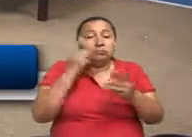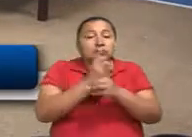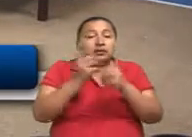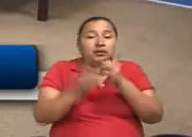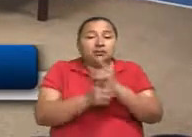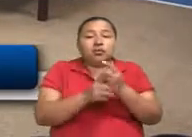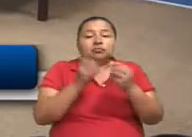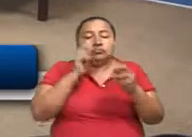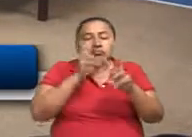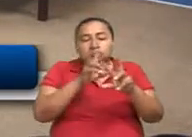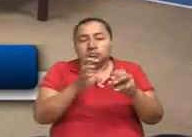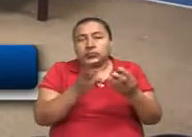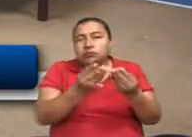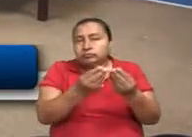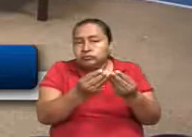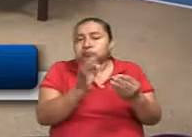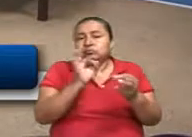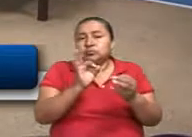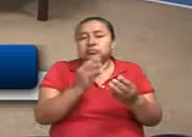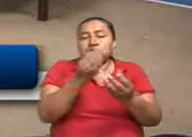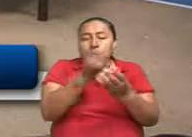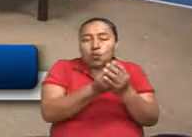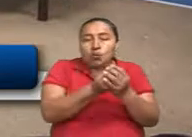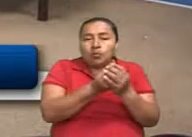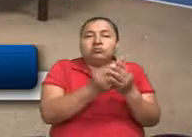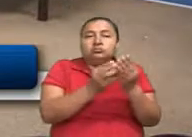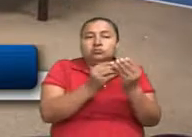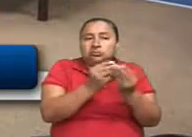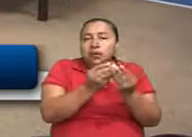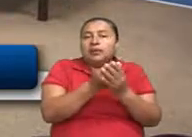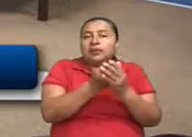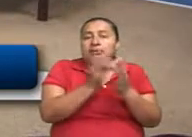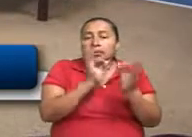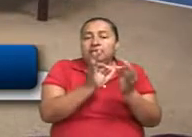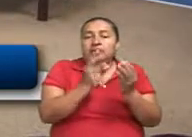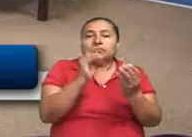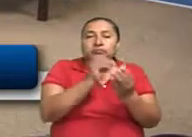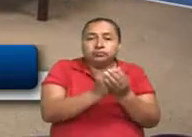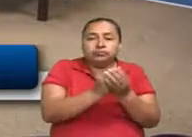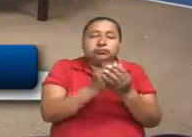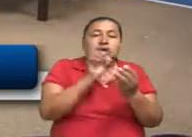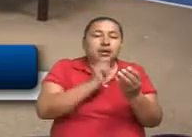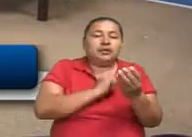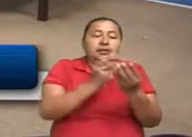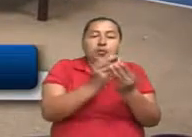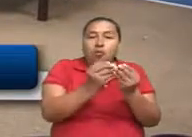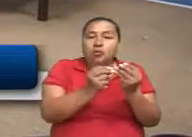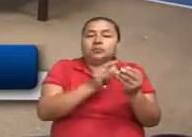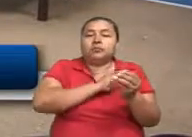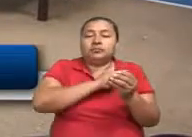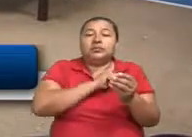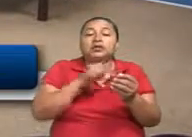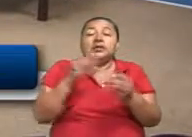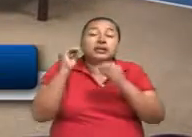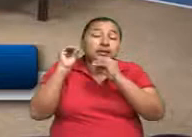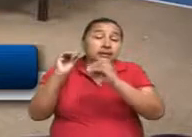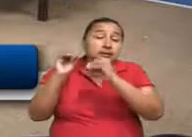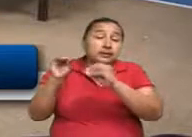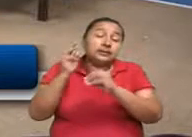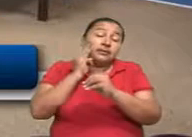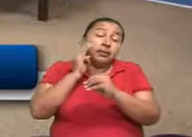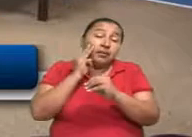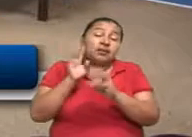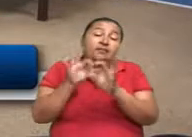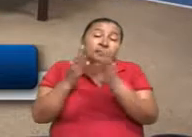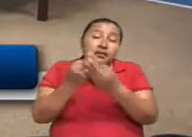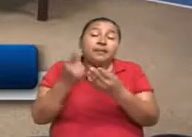sus testículos, a ver si sus escrotos están incluidos sus testículos. Y enseñarle a la madre de familia también